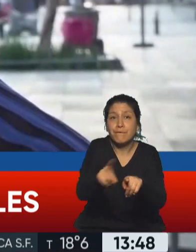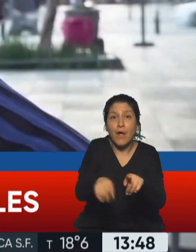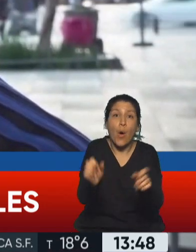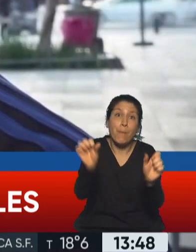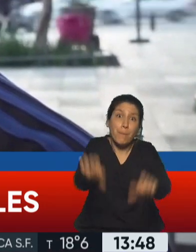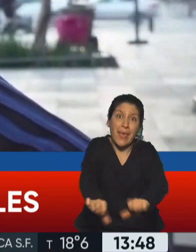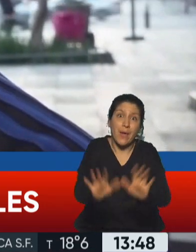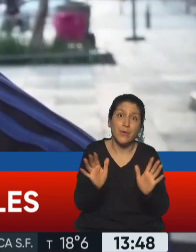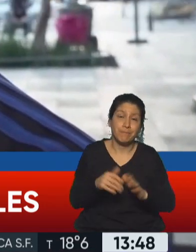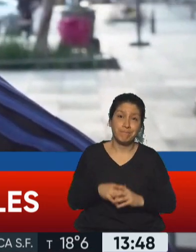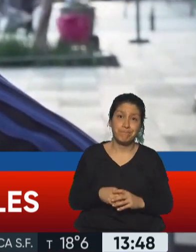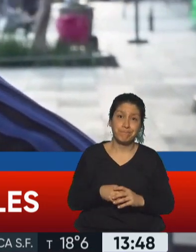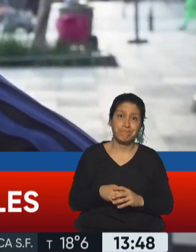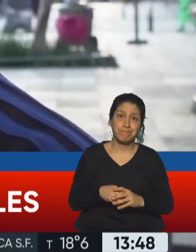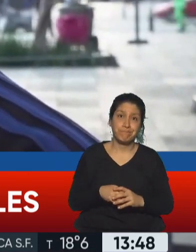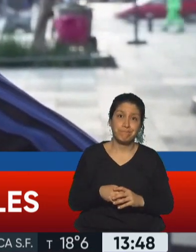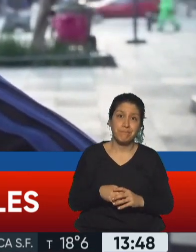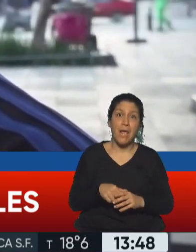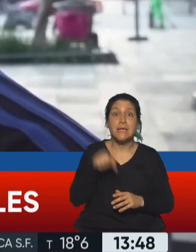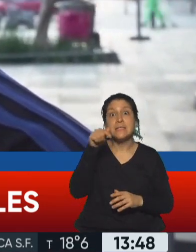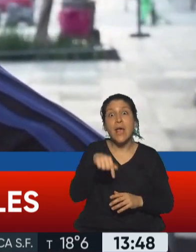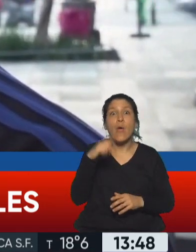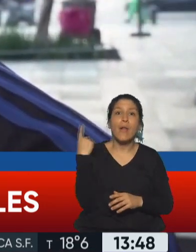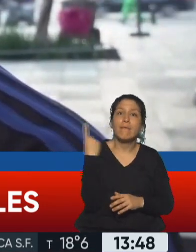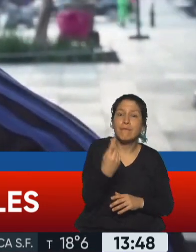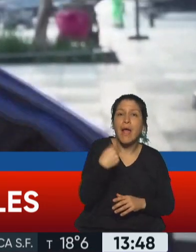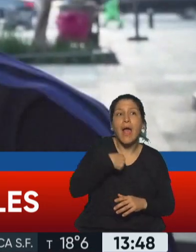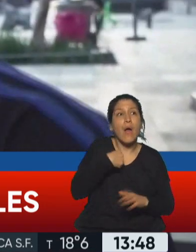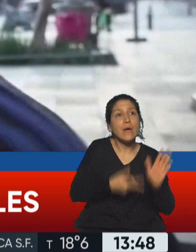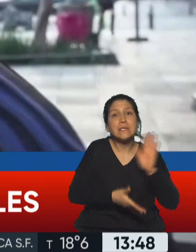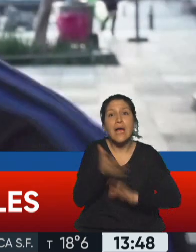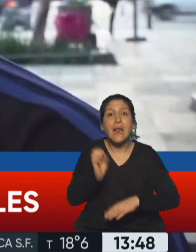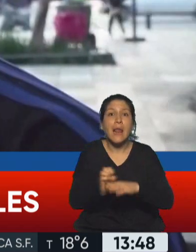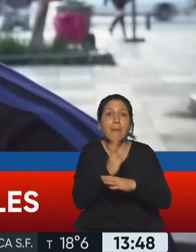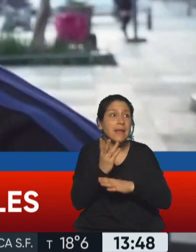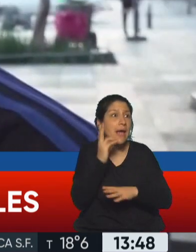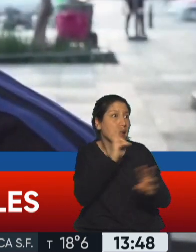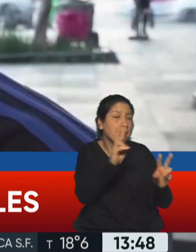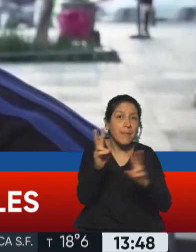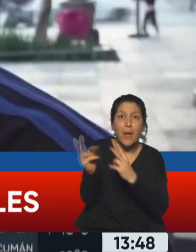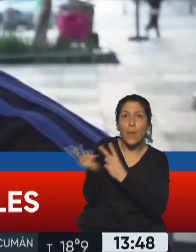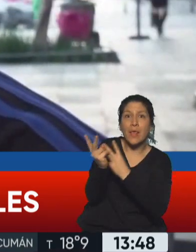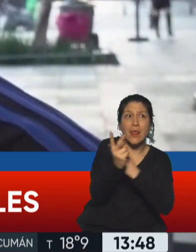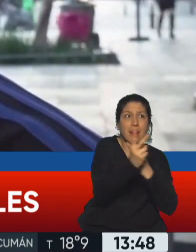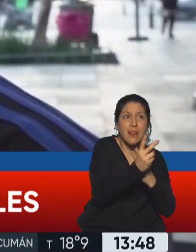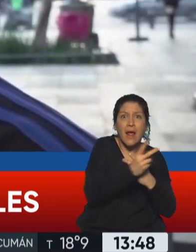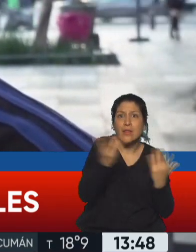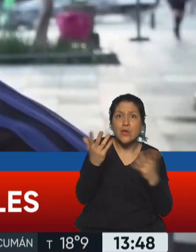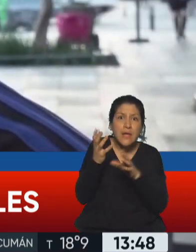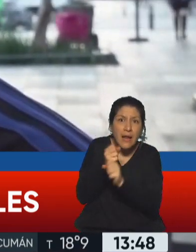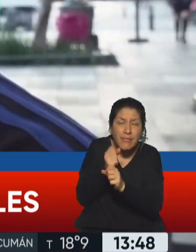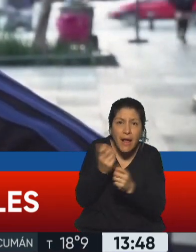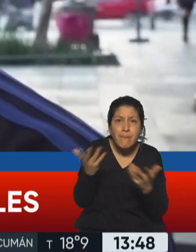peor. Ya ve, ahora viene uno, sale de la mañana de su casa y nomás viene cuidándose en el